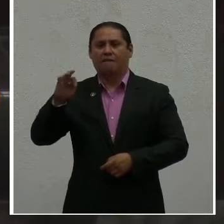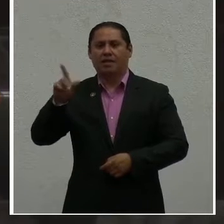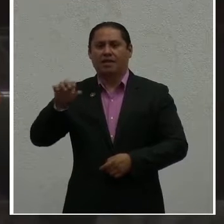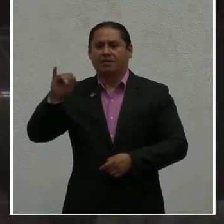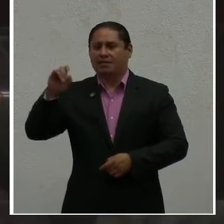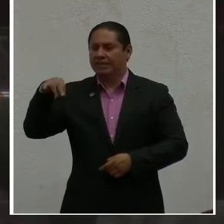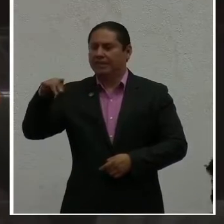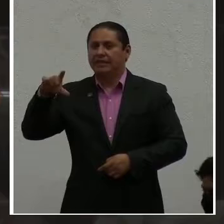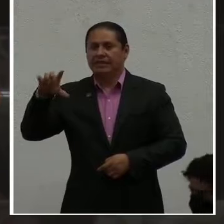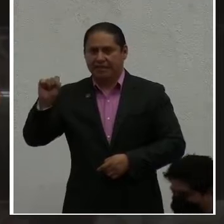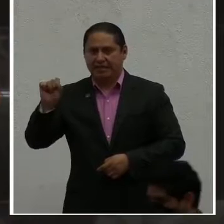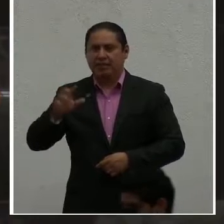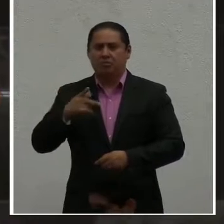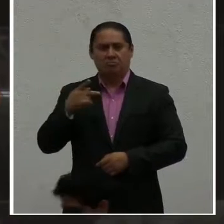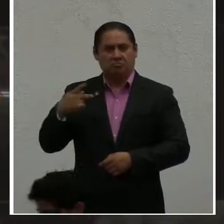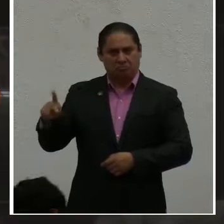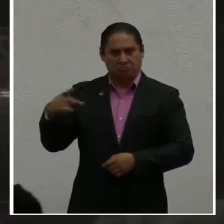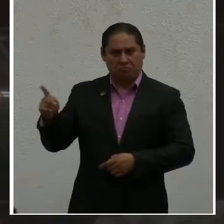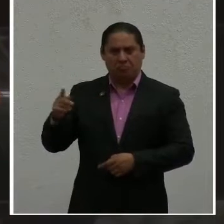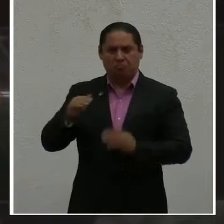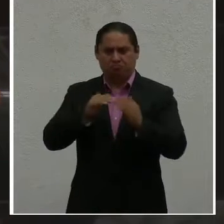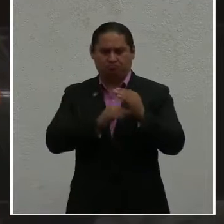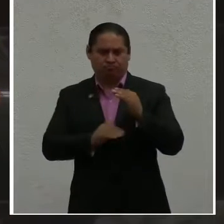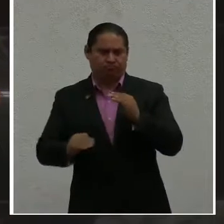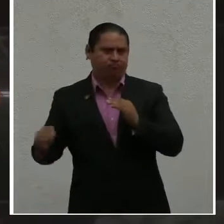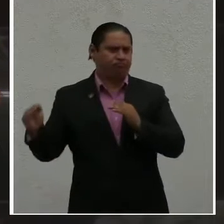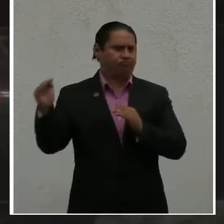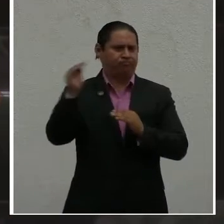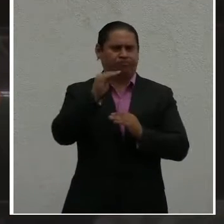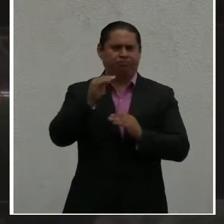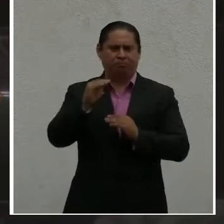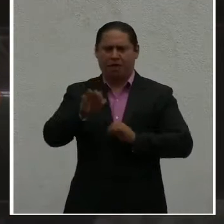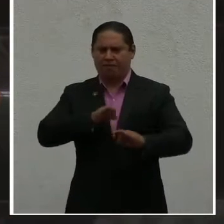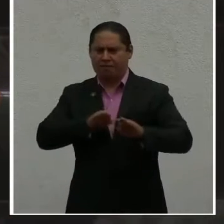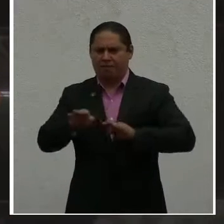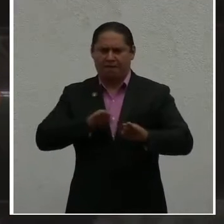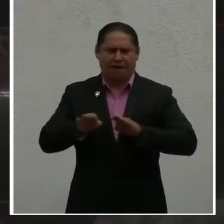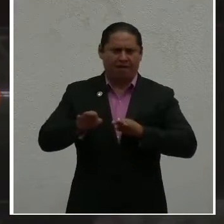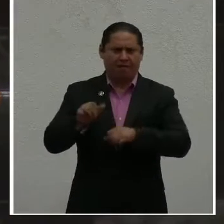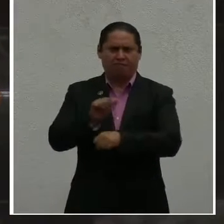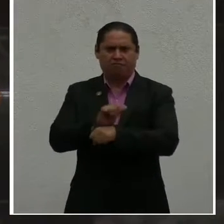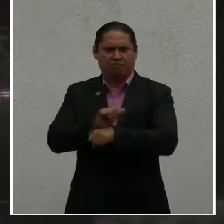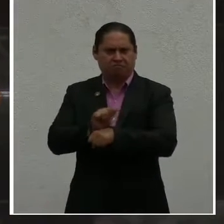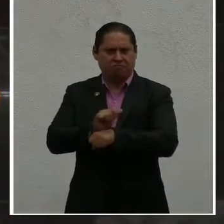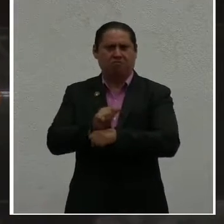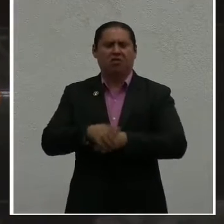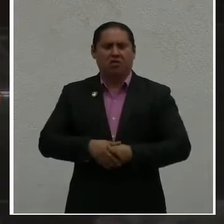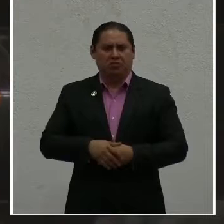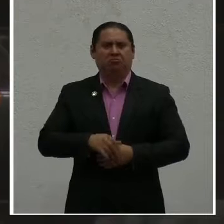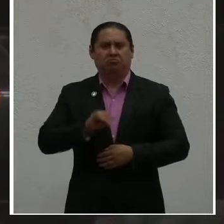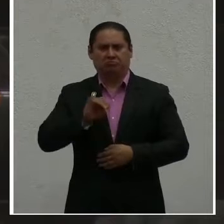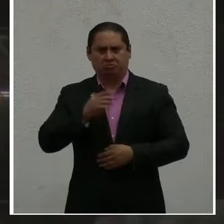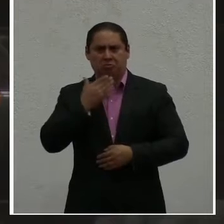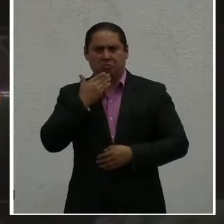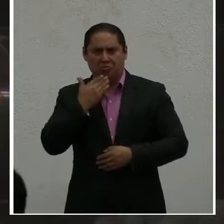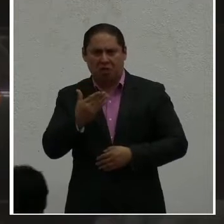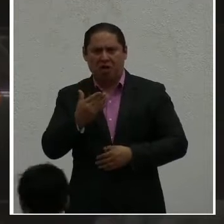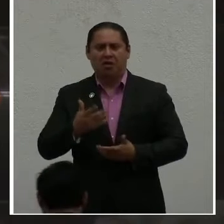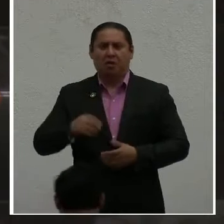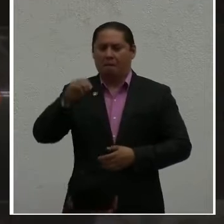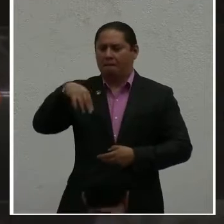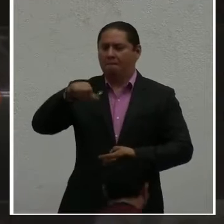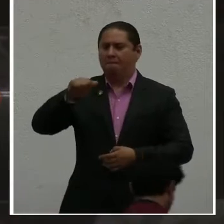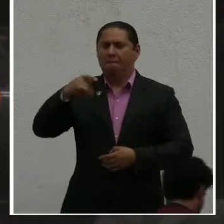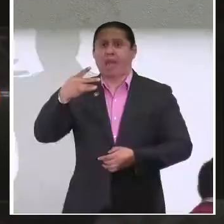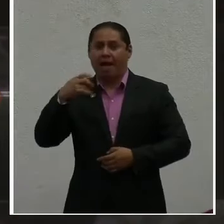méritos obtenidos dentro de su amplia trayectoria artística. Pionero en el arte actual maya, impulsor